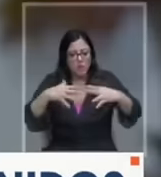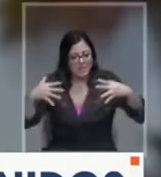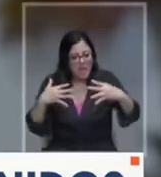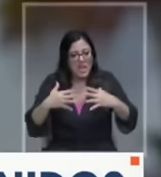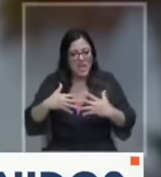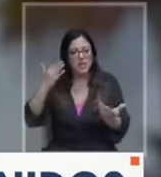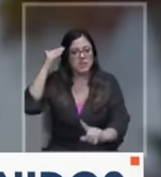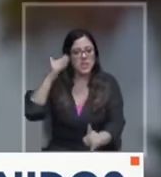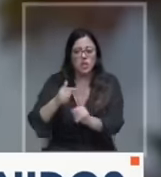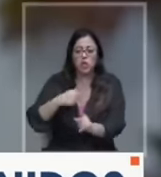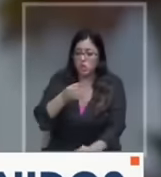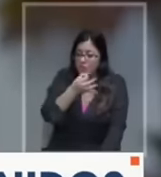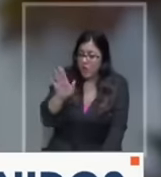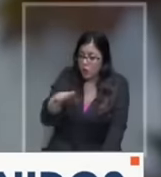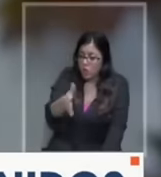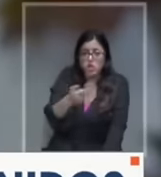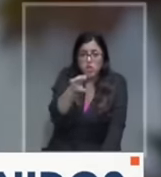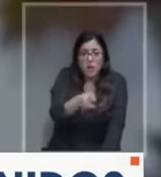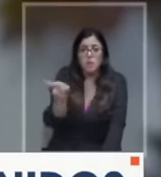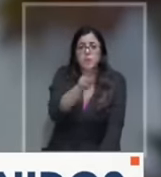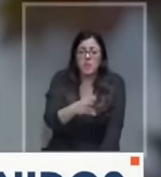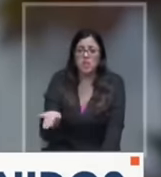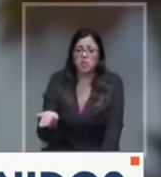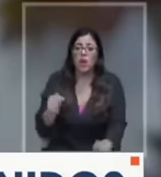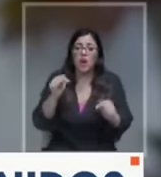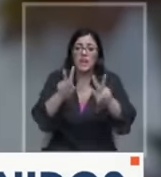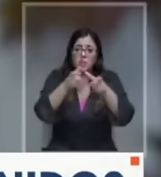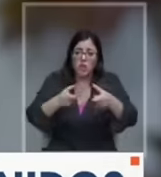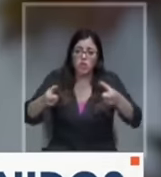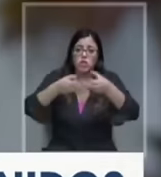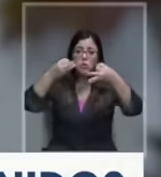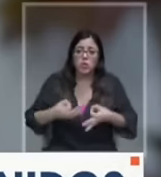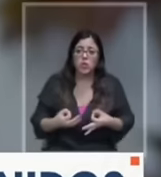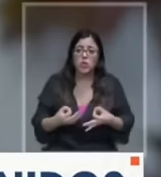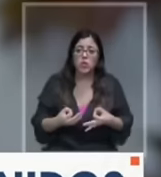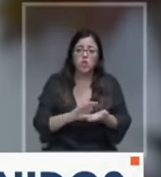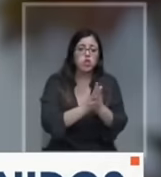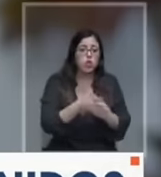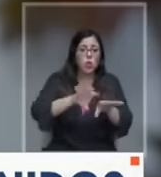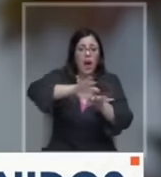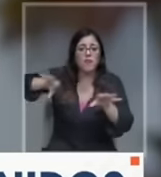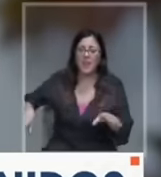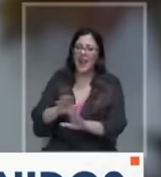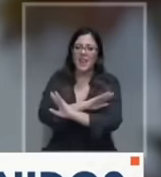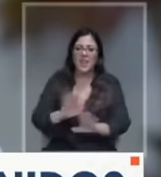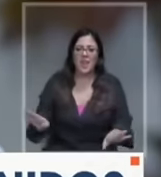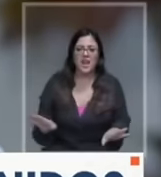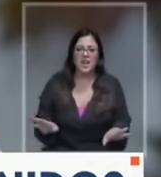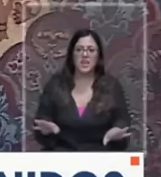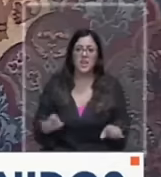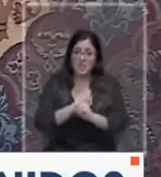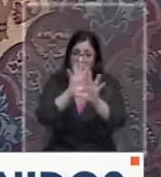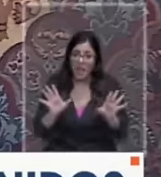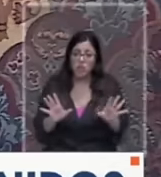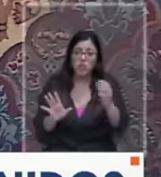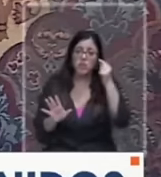George te insisto dentro del Consejo de Seguridad too fuera nada te queda claro